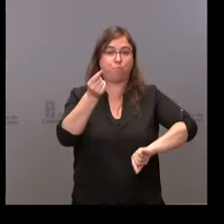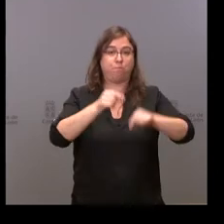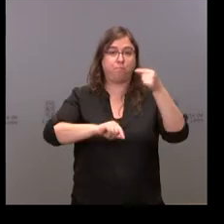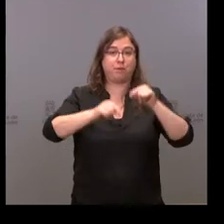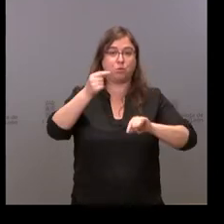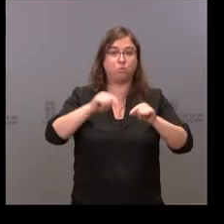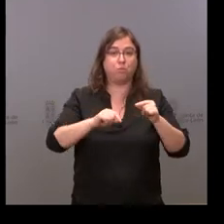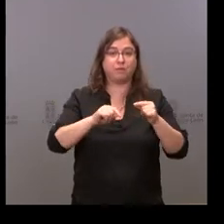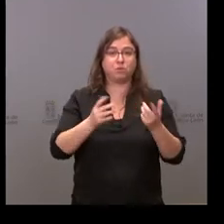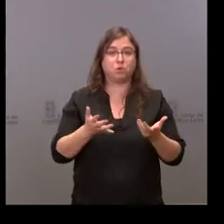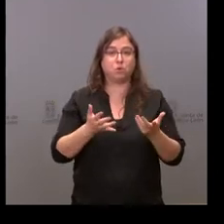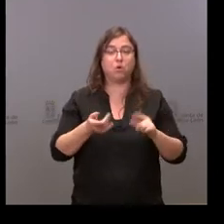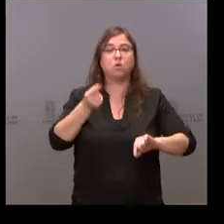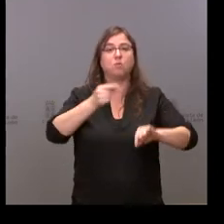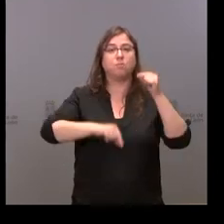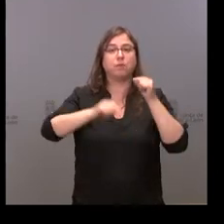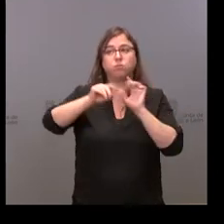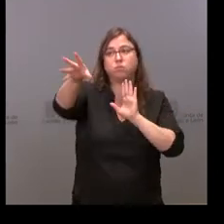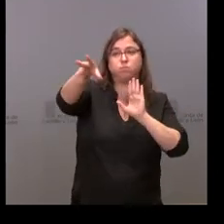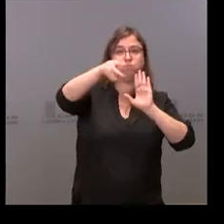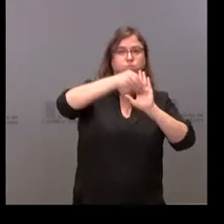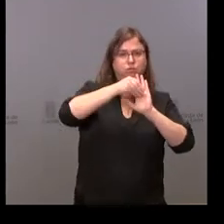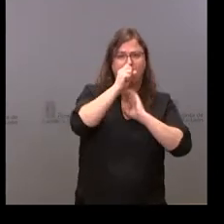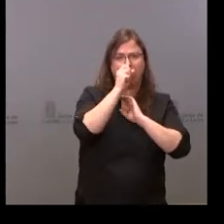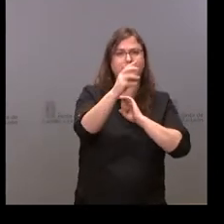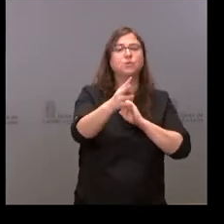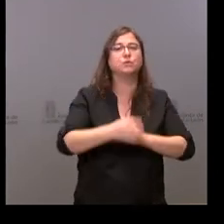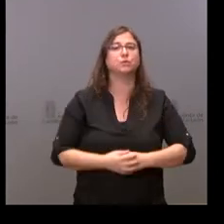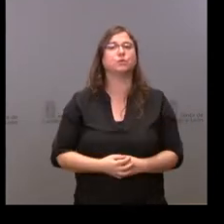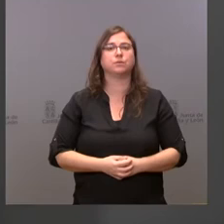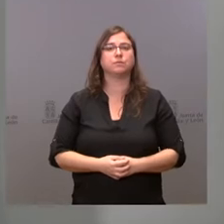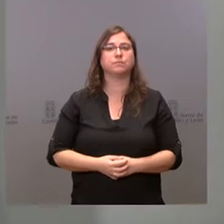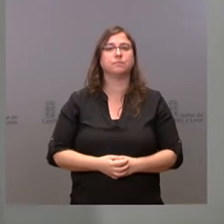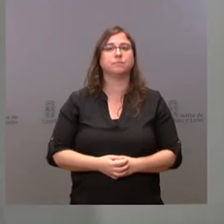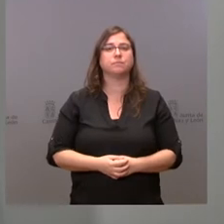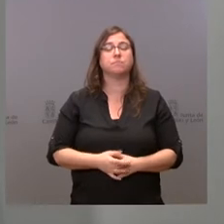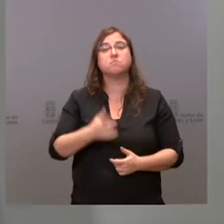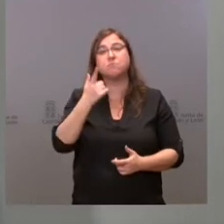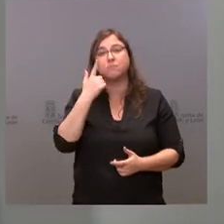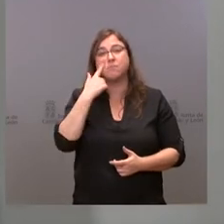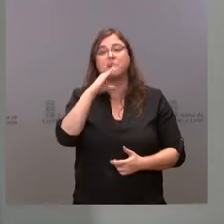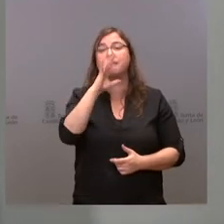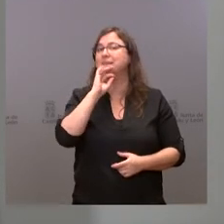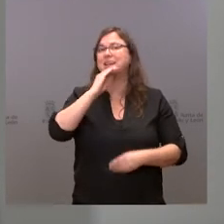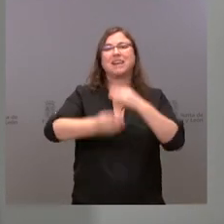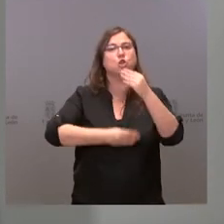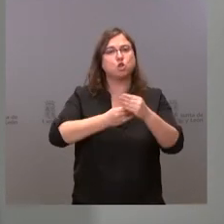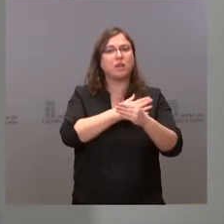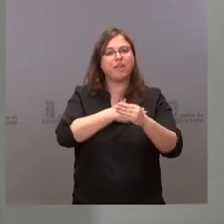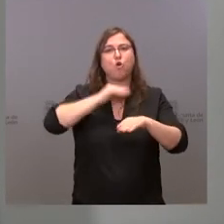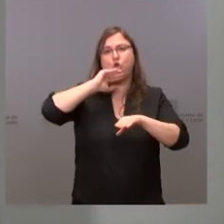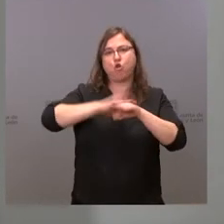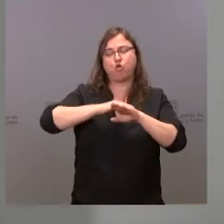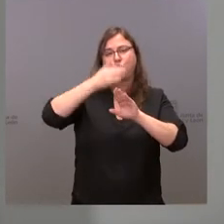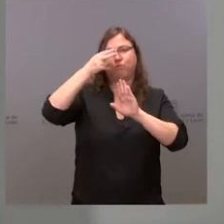van a acoger estas partidas durante varios años bueno que lo que hace es cumplir la normativa europea y luego también